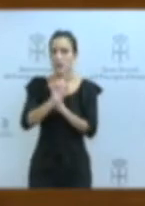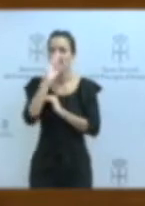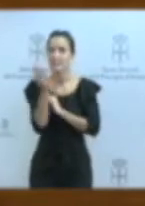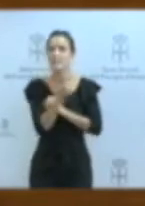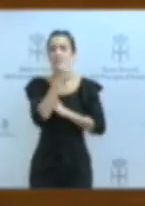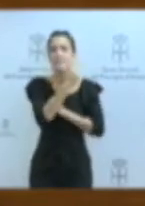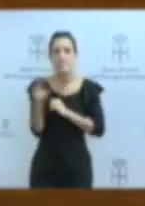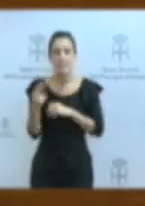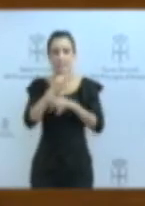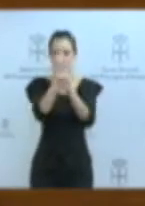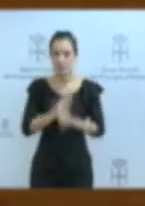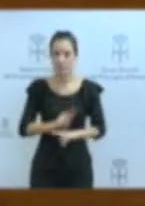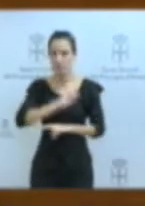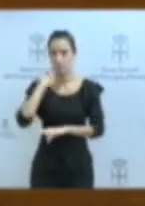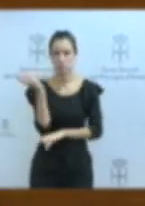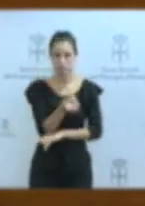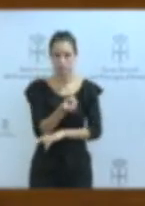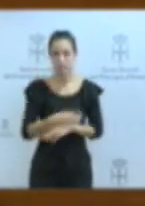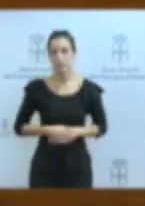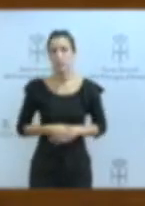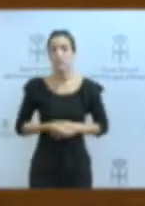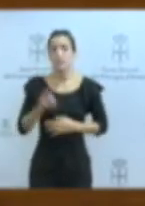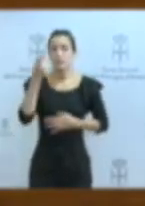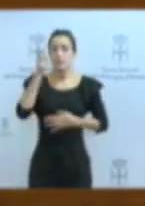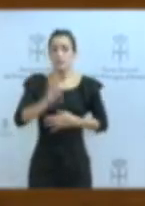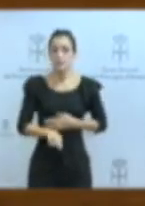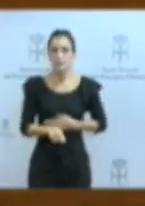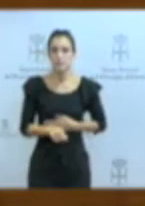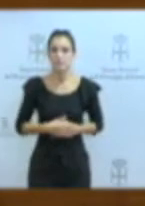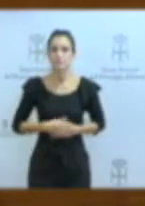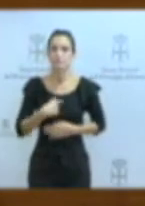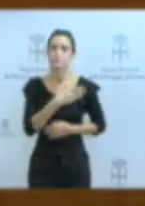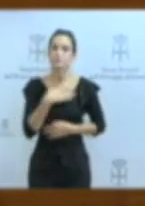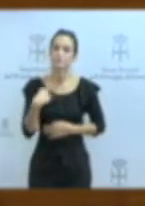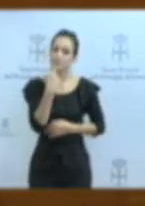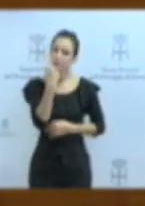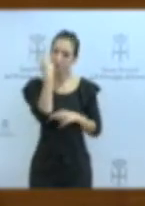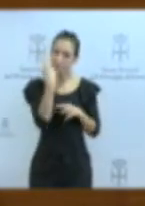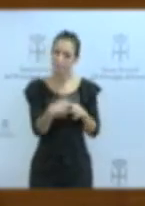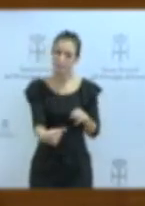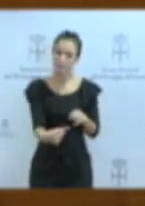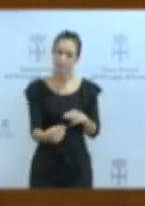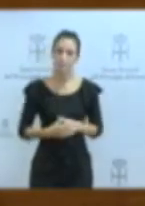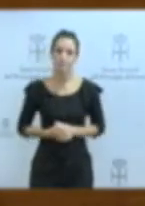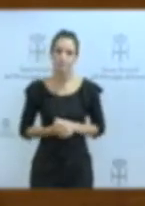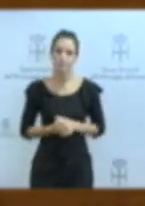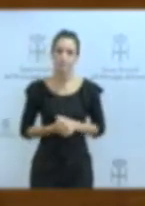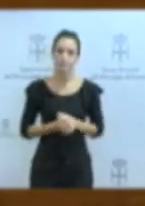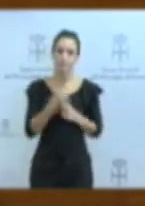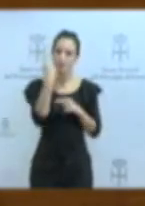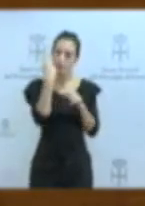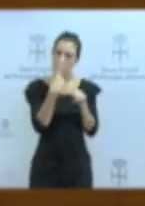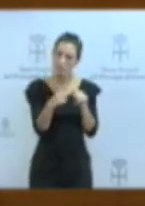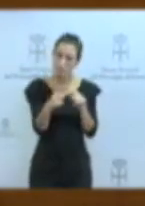cualquier caso, sí que me gustaría hacer una puntualización al respecto de un mensaje, yo entiendo que un poco falaz, que